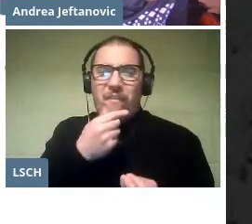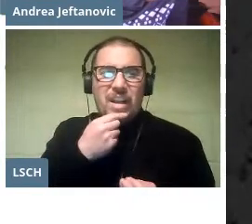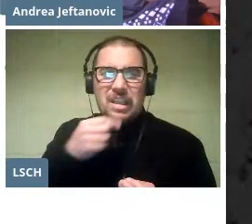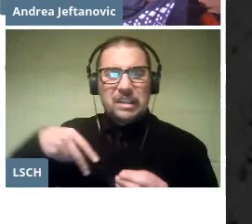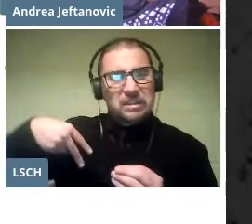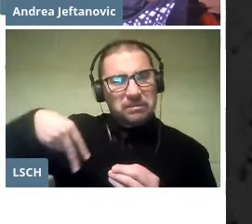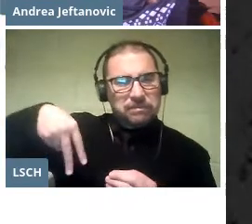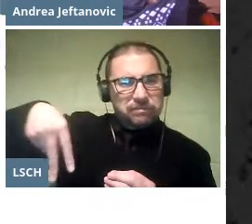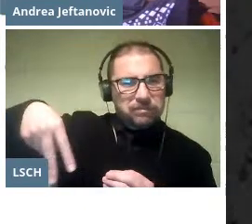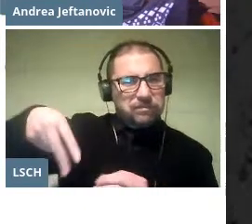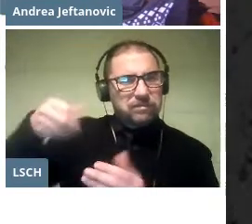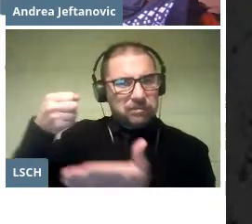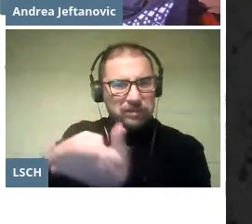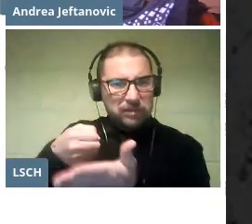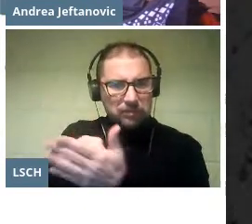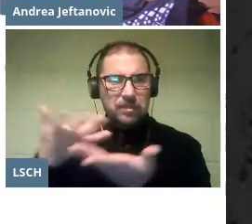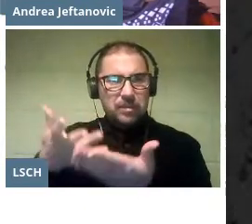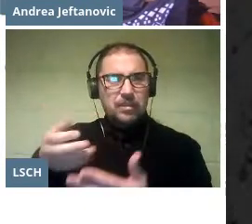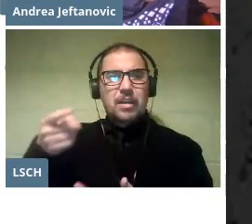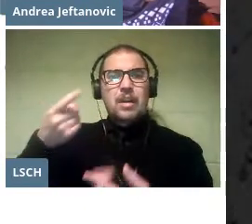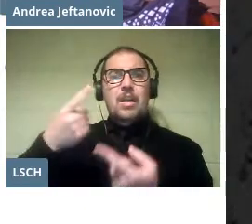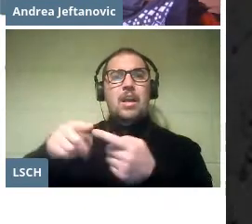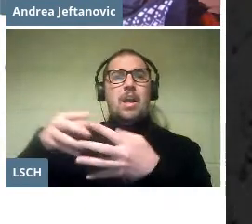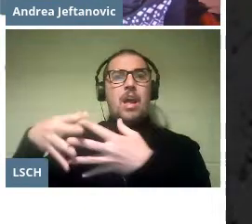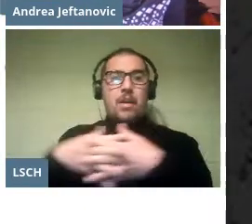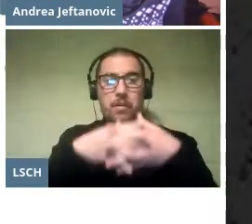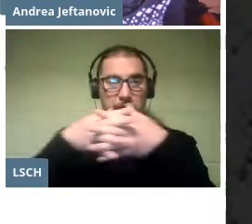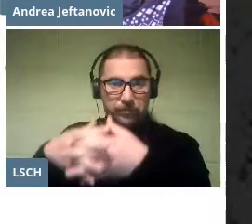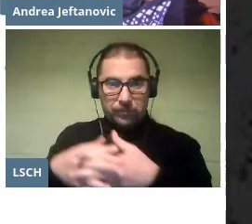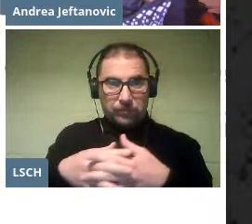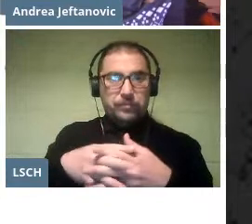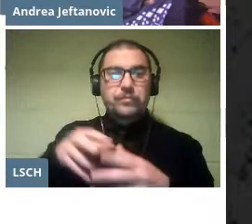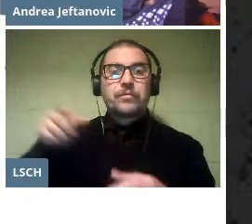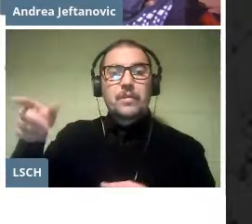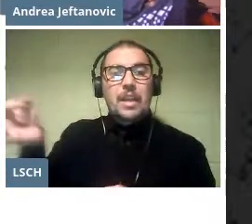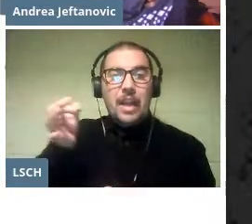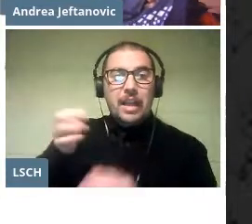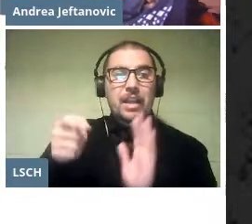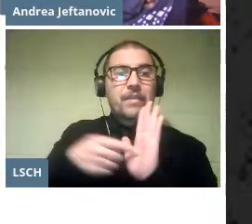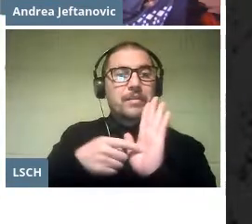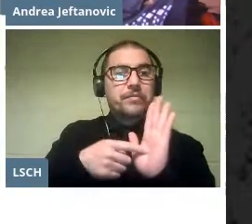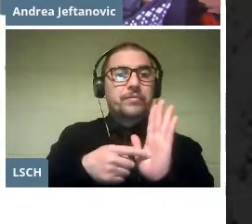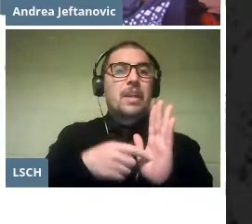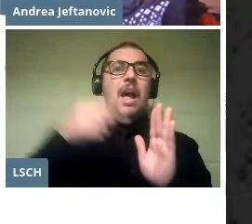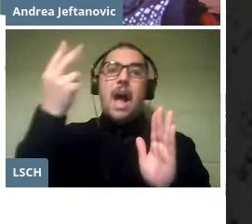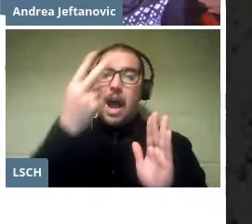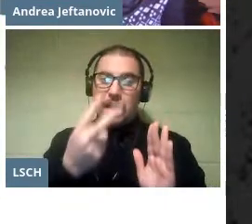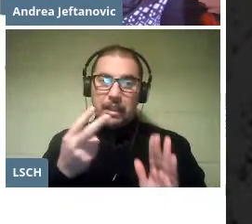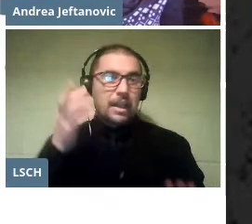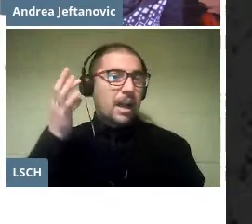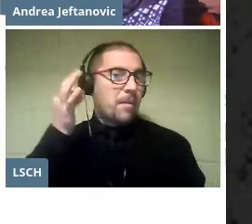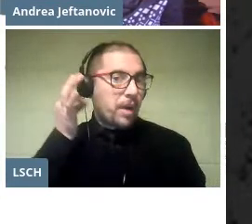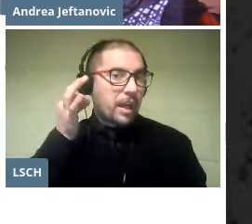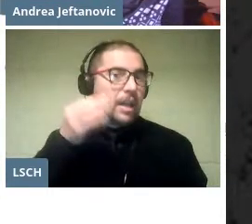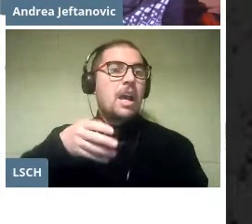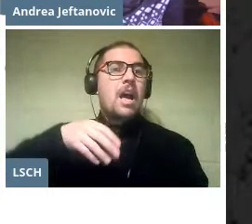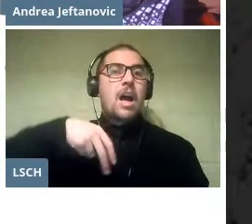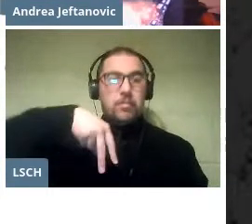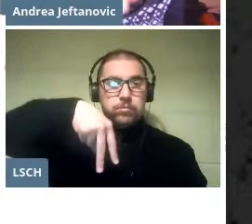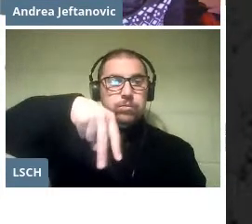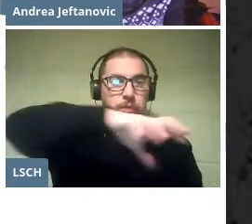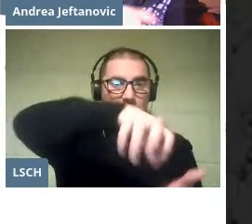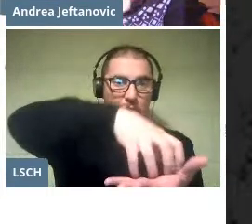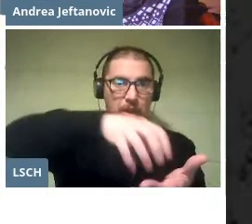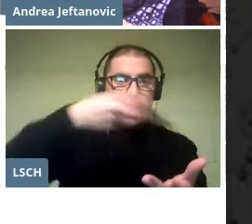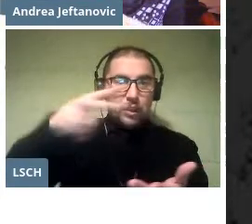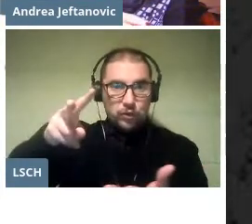ensayista neoyorquina Lauren Elkin, en Flanés, escribe sobre las mujeres y las artistas que han paseado por las ciudades. En